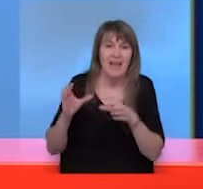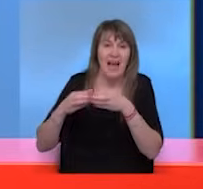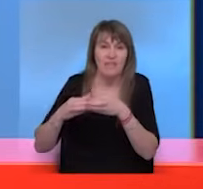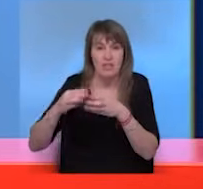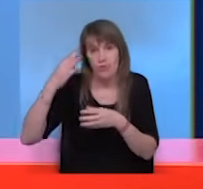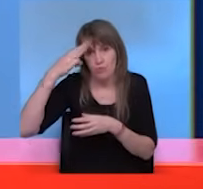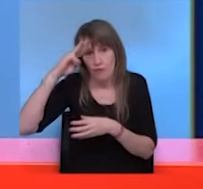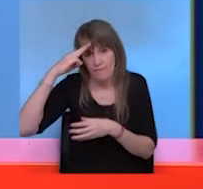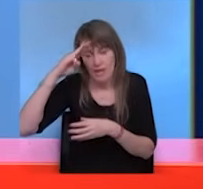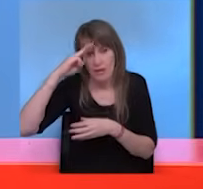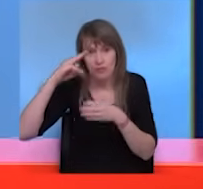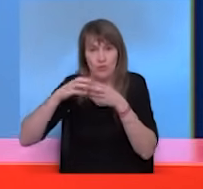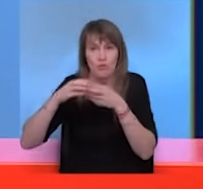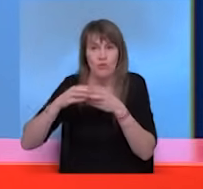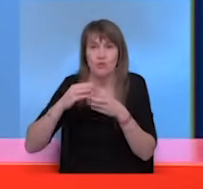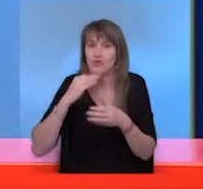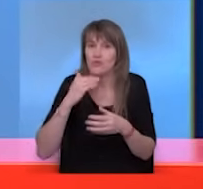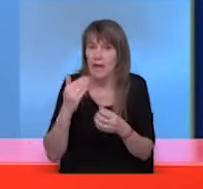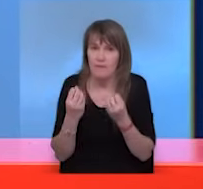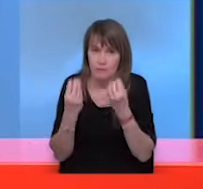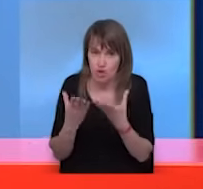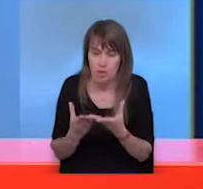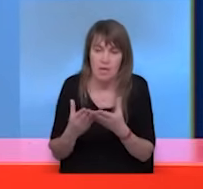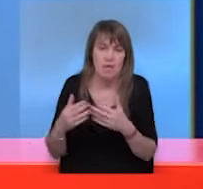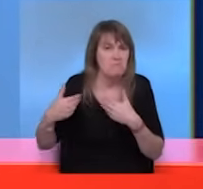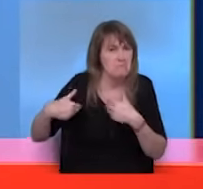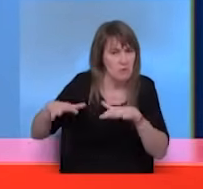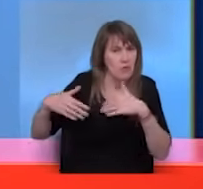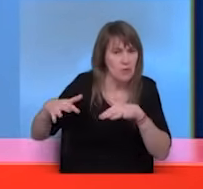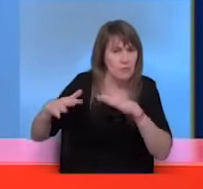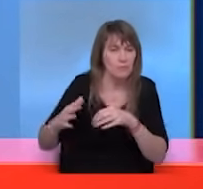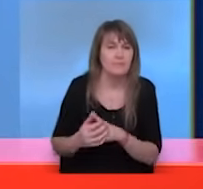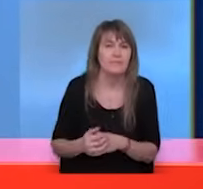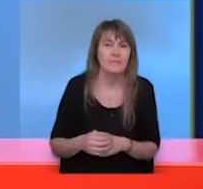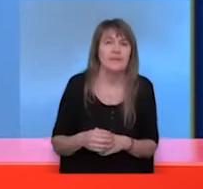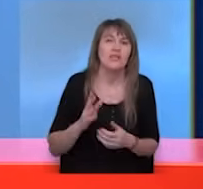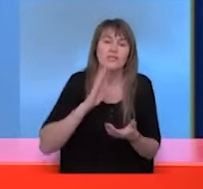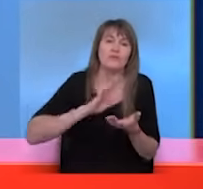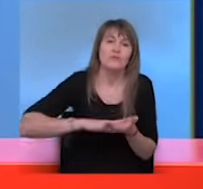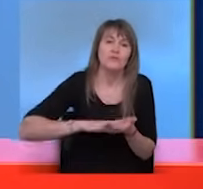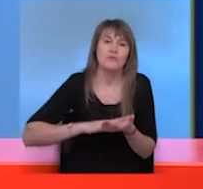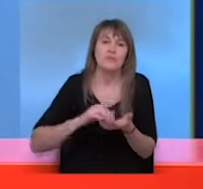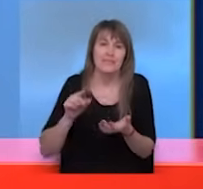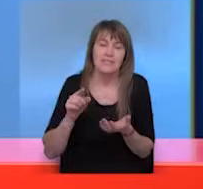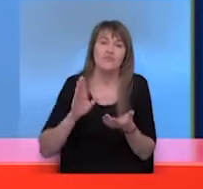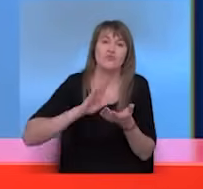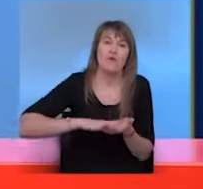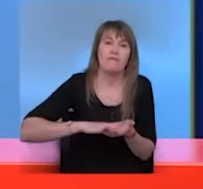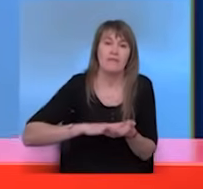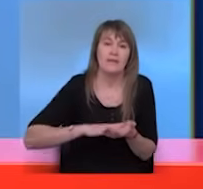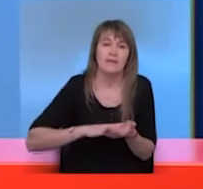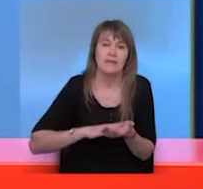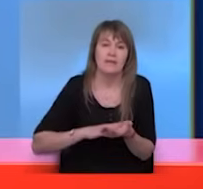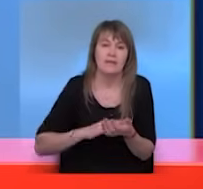por algún motivo que no conocemos bien terminó cediendo y que tiene que ver con eh eso